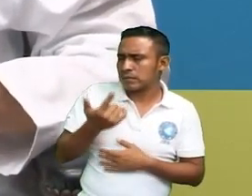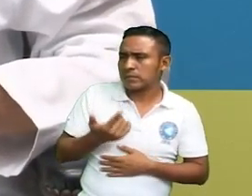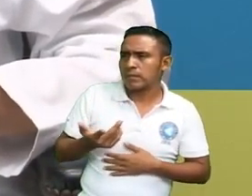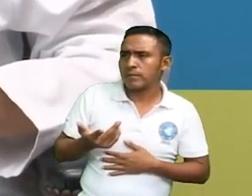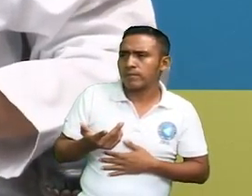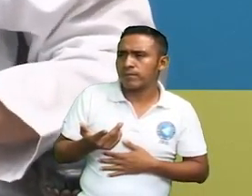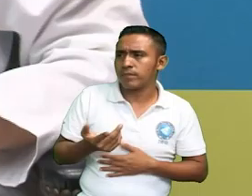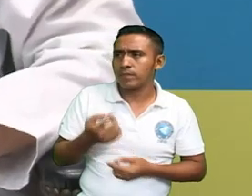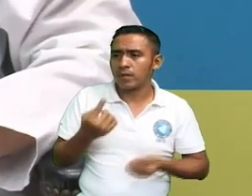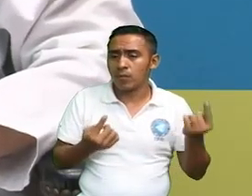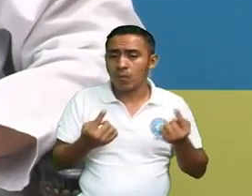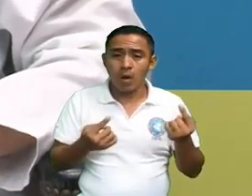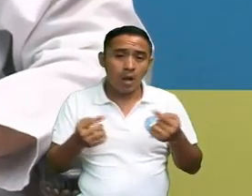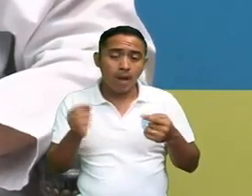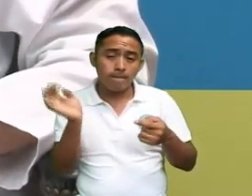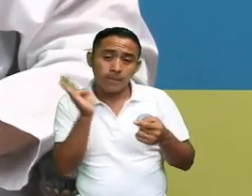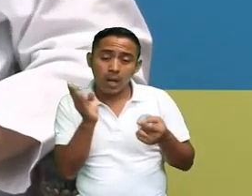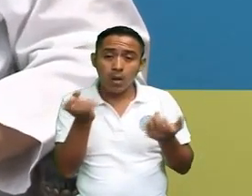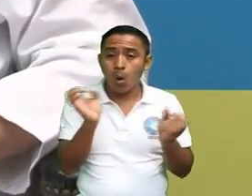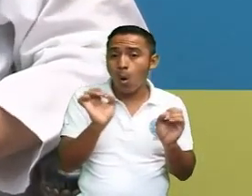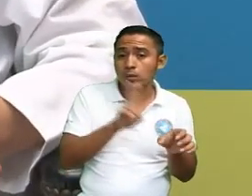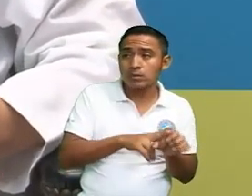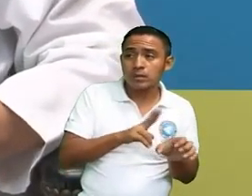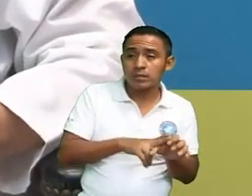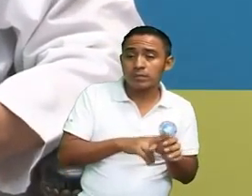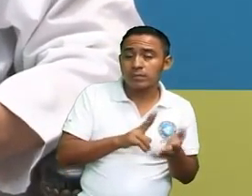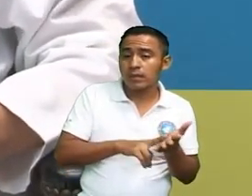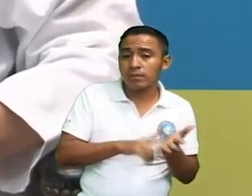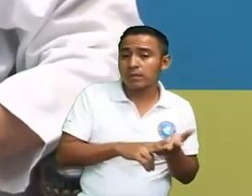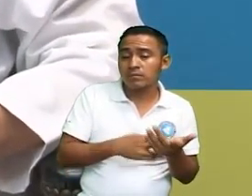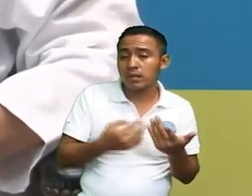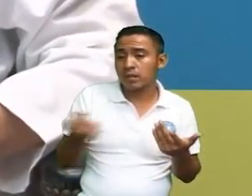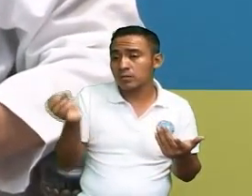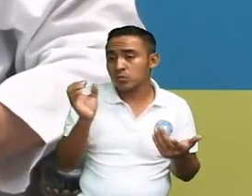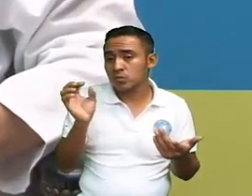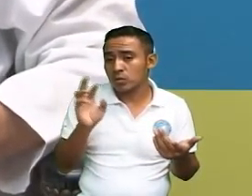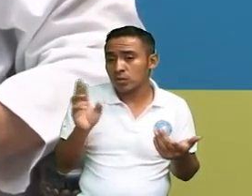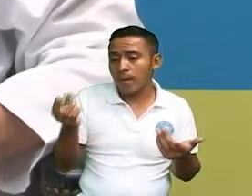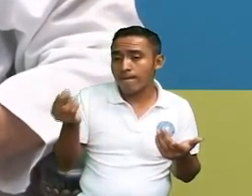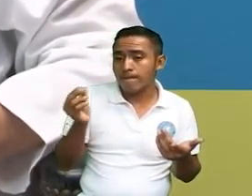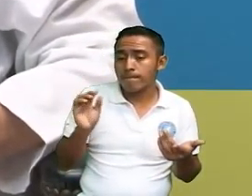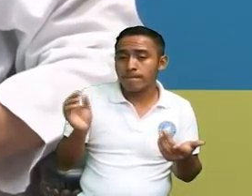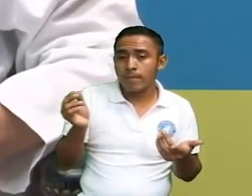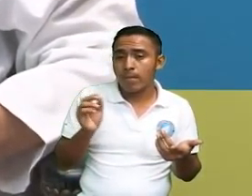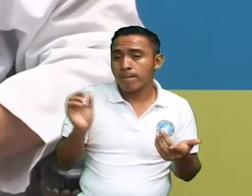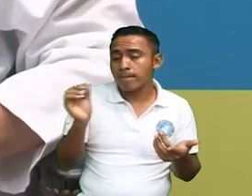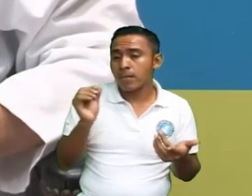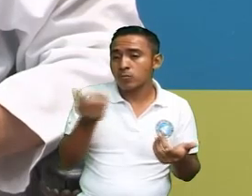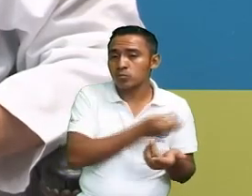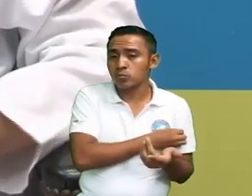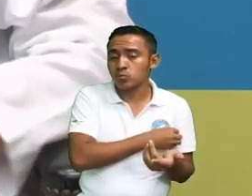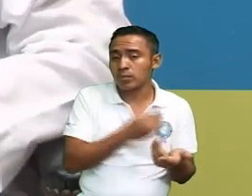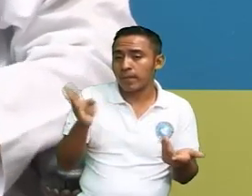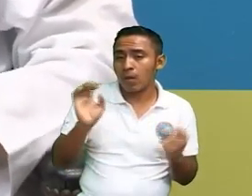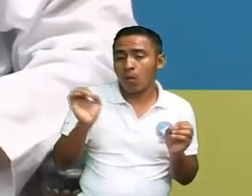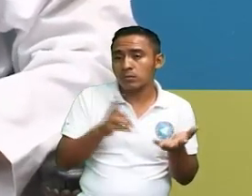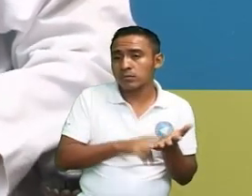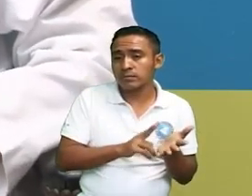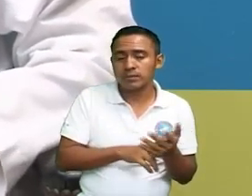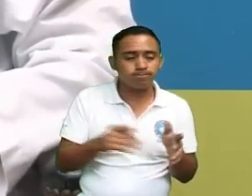¿cuál tipo? ¿El ron blanco o la cerveza? El licor. El licor en general, porque es un irritante del estómago,